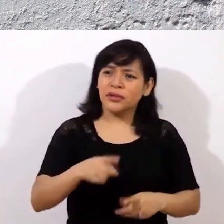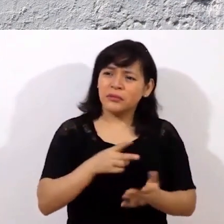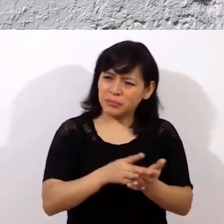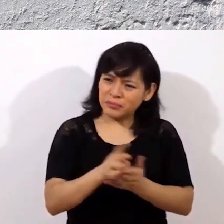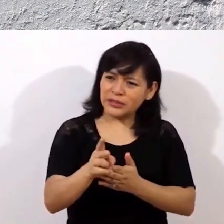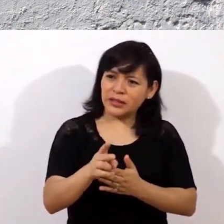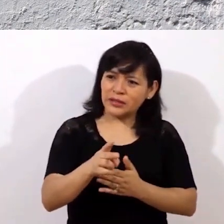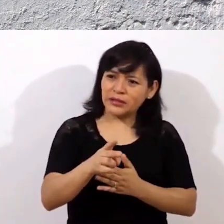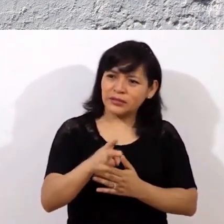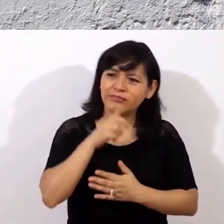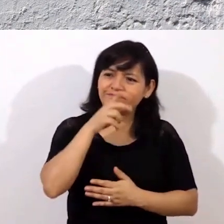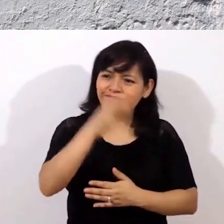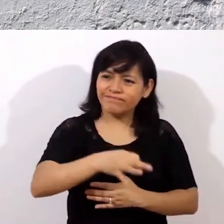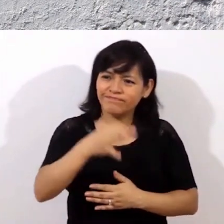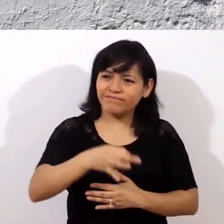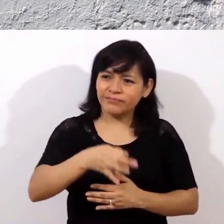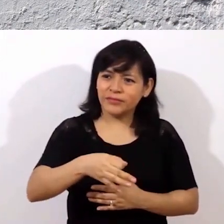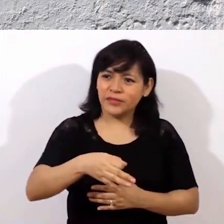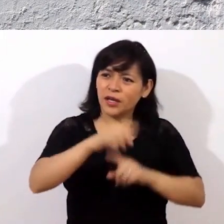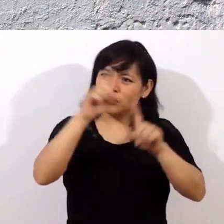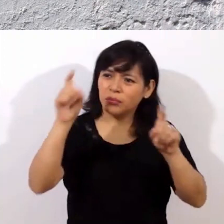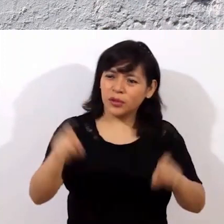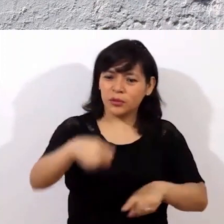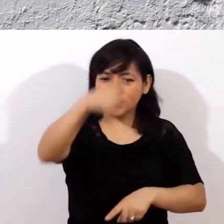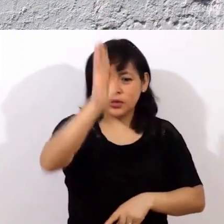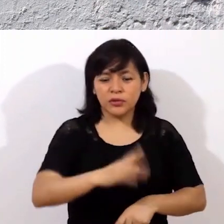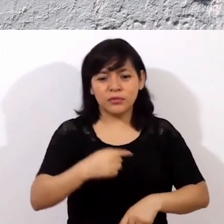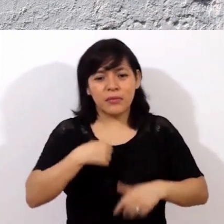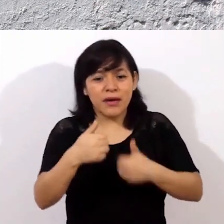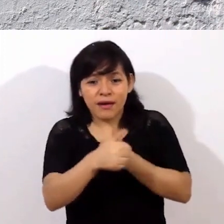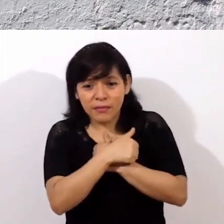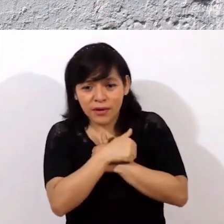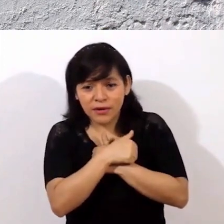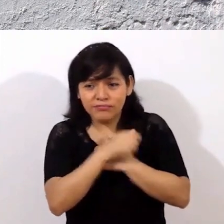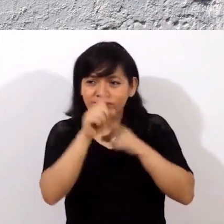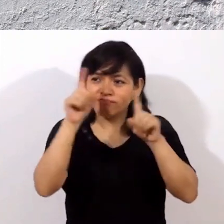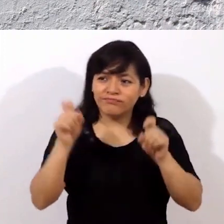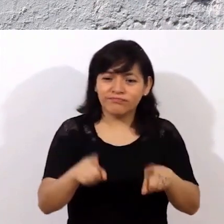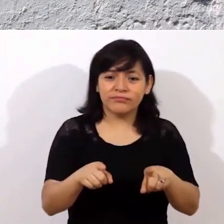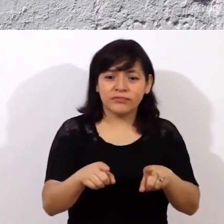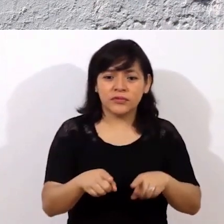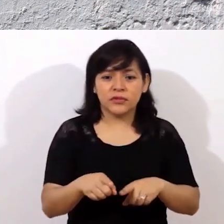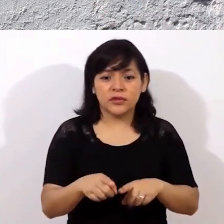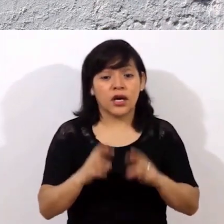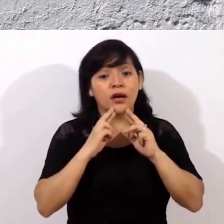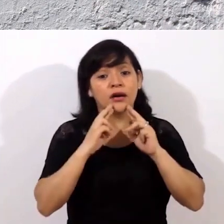Sobre lo que estoy haciendo, sobre lo que pasa en mi vida, ¿Dios me ama? Claro que sí. Y veremos paso a paso